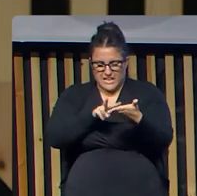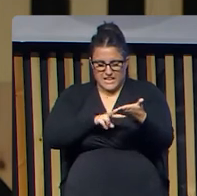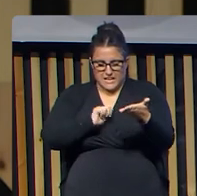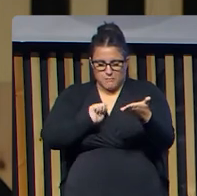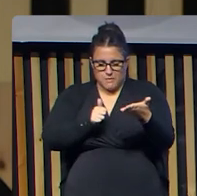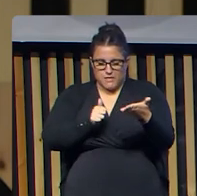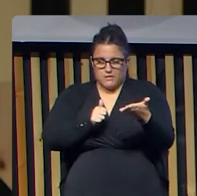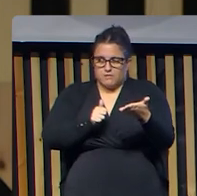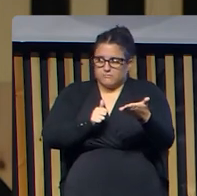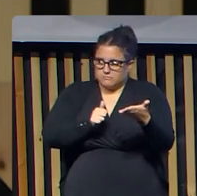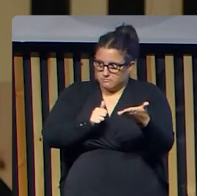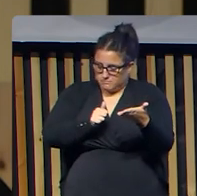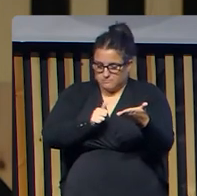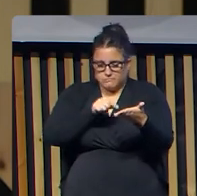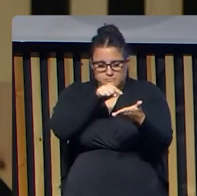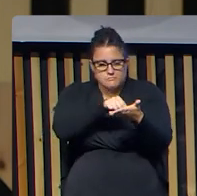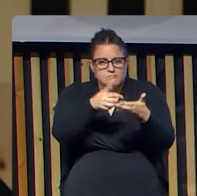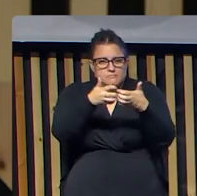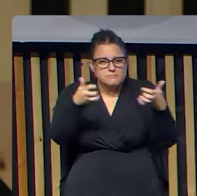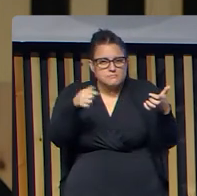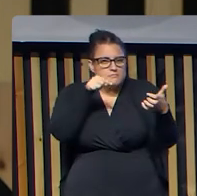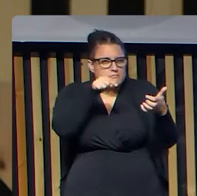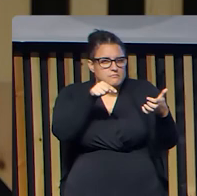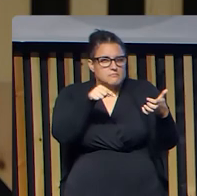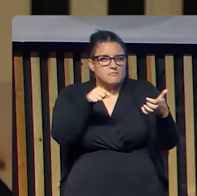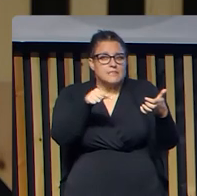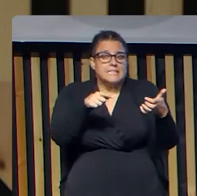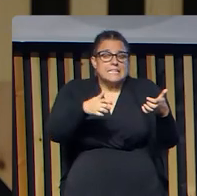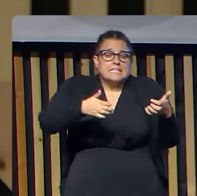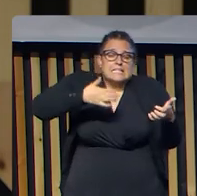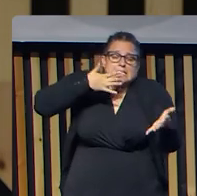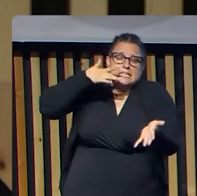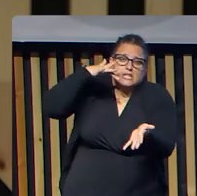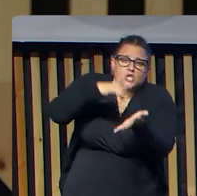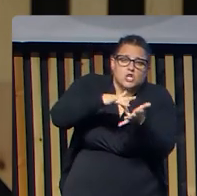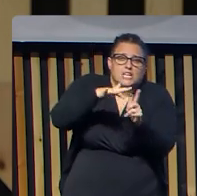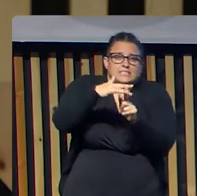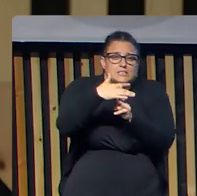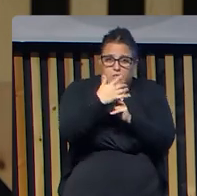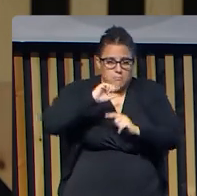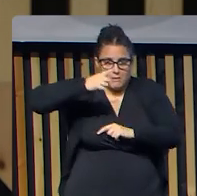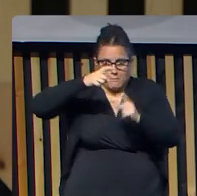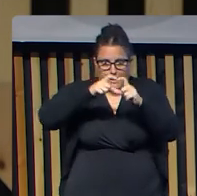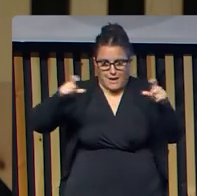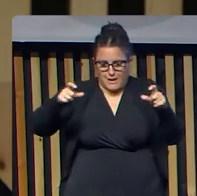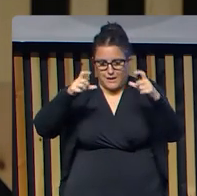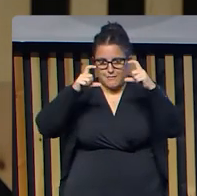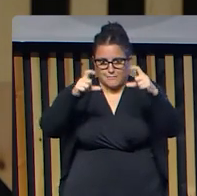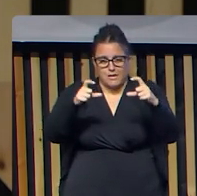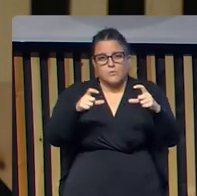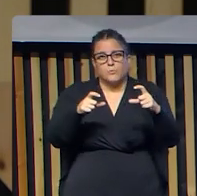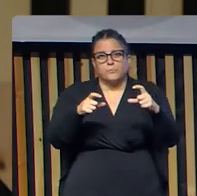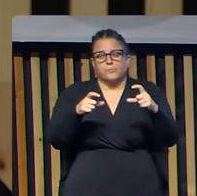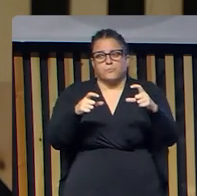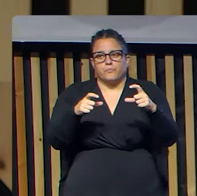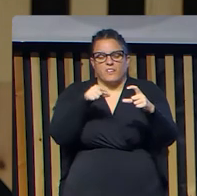que ya es el primero eh Y me dicen hombre que si un empleado una empleada se tiene que levantar estando